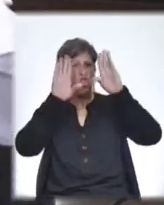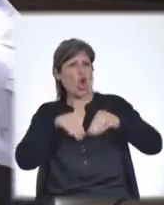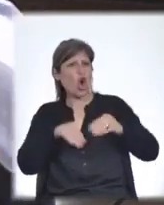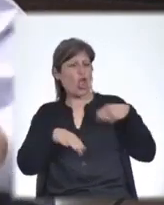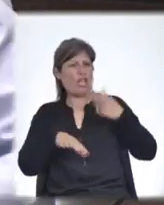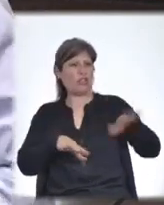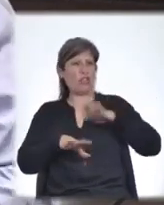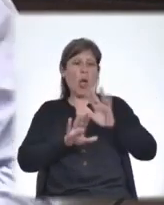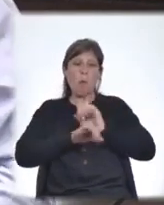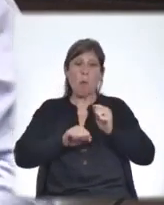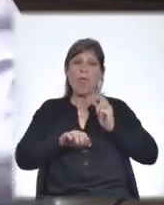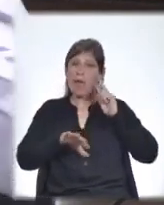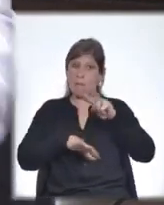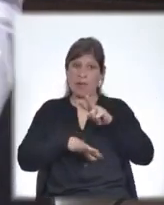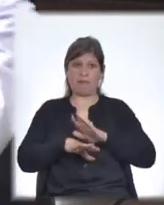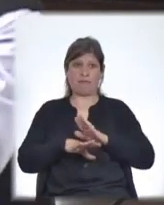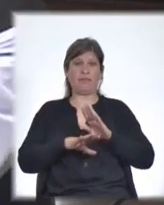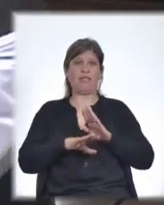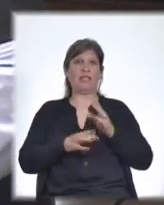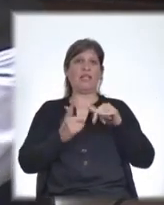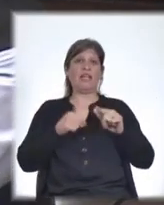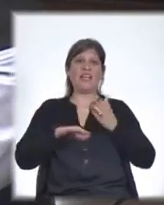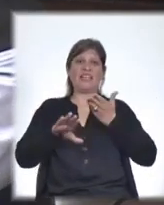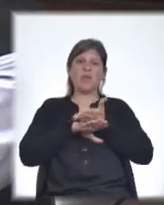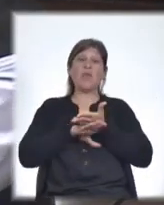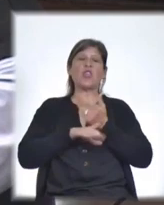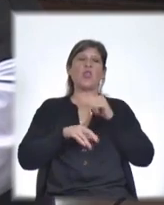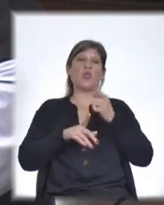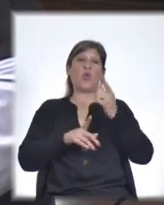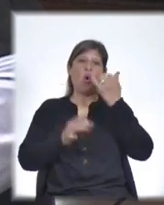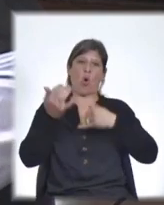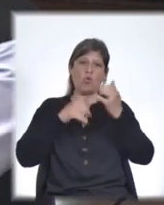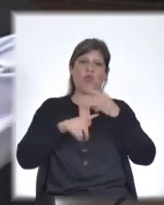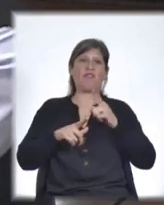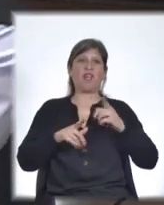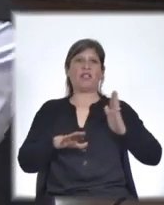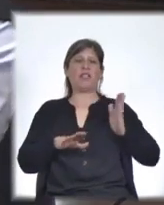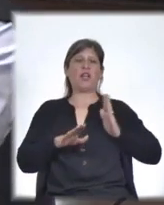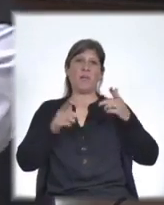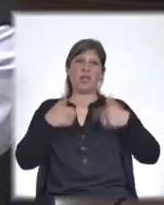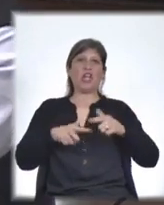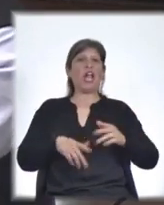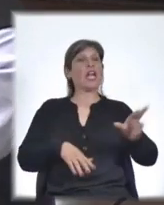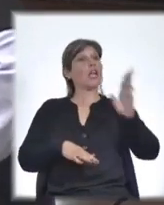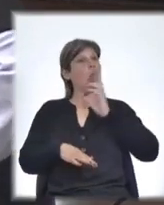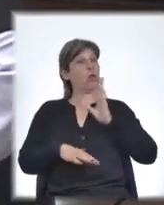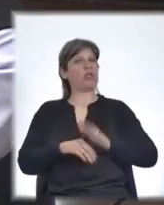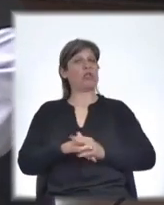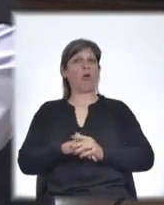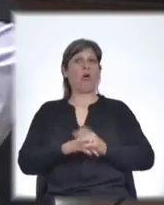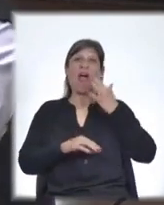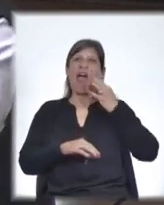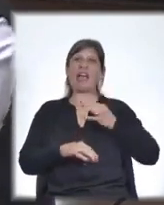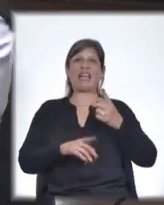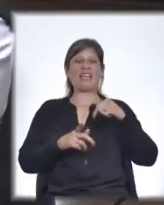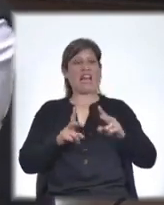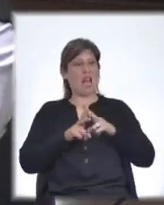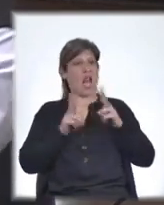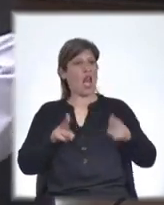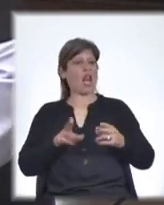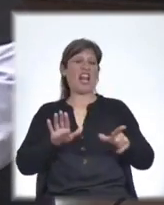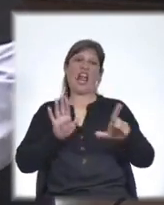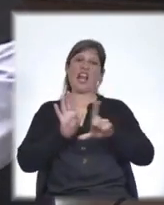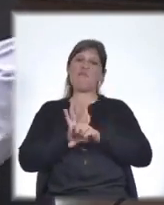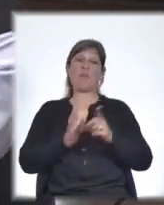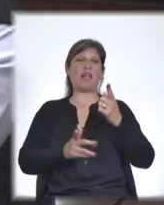puedan acceder ahí. Y hasta se hizo un pedido de informe que la señora ministra contestó diciendo de que en realidad estaba en plazo legal de informar,